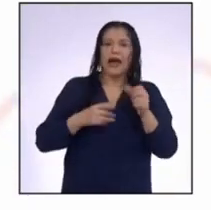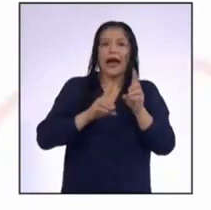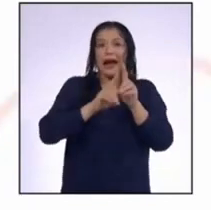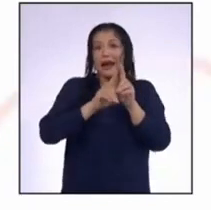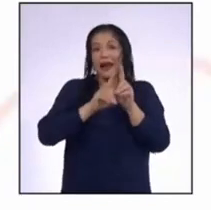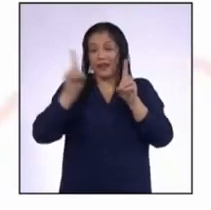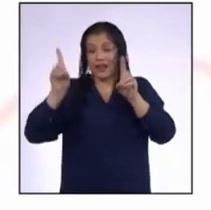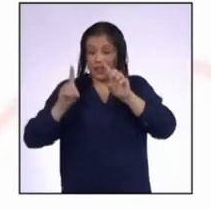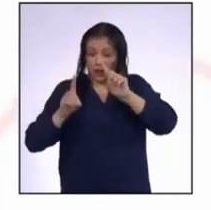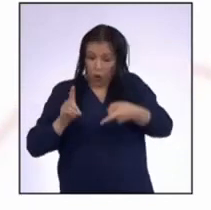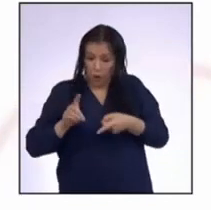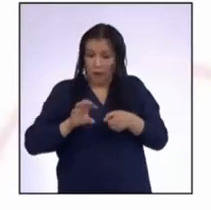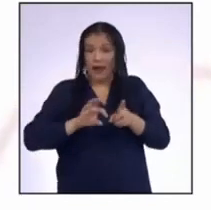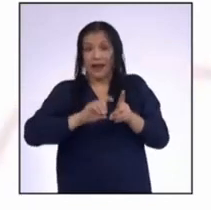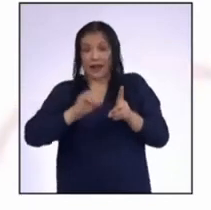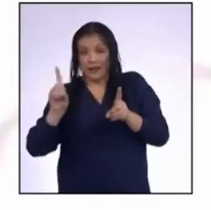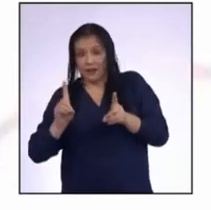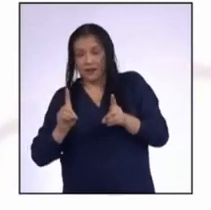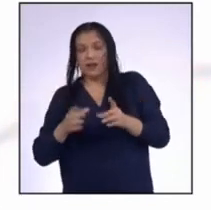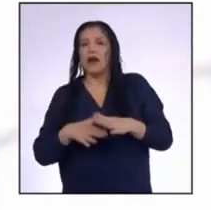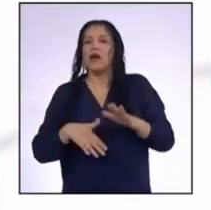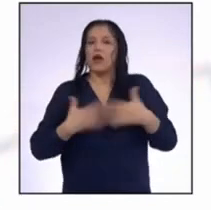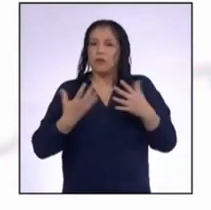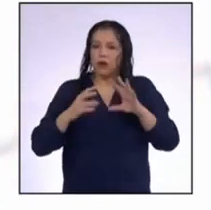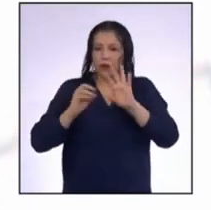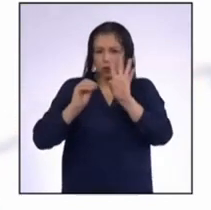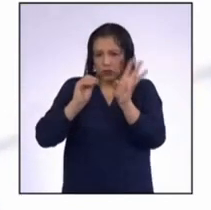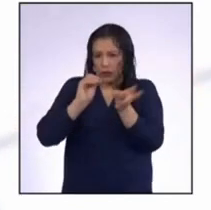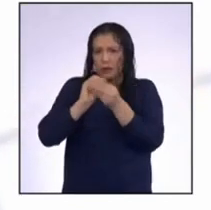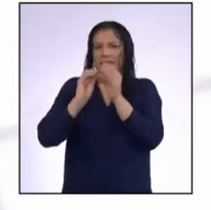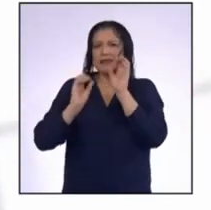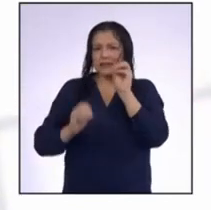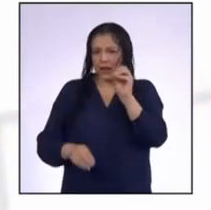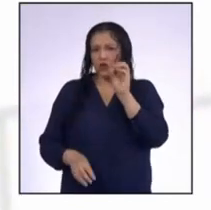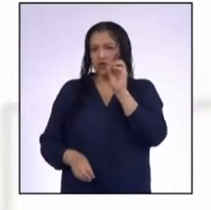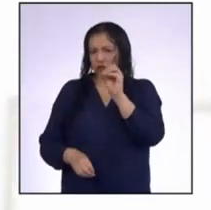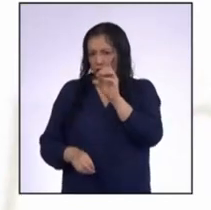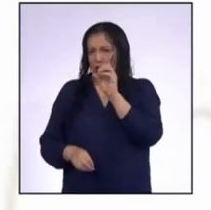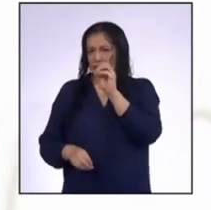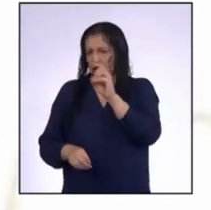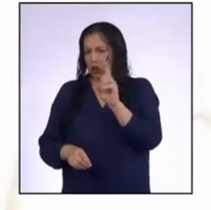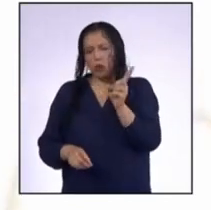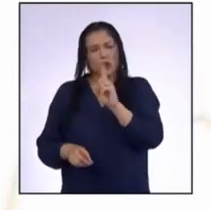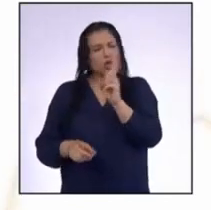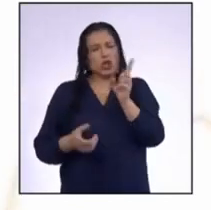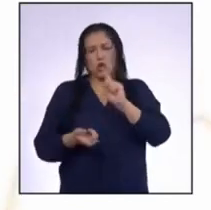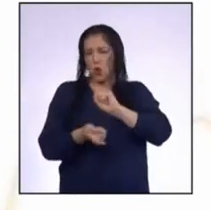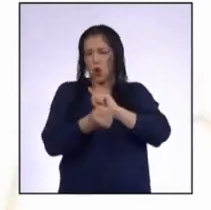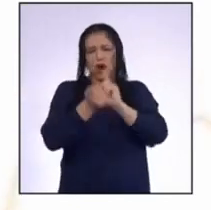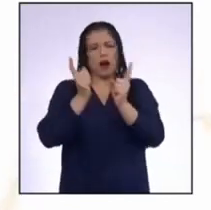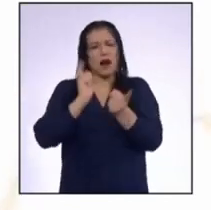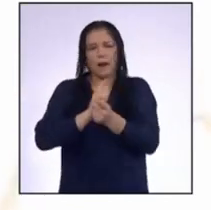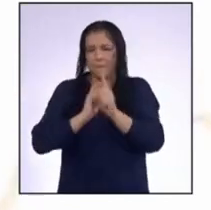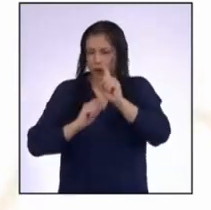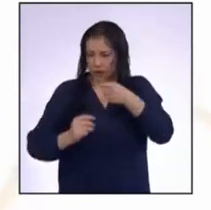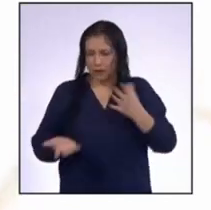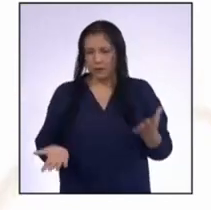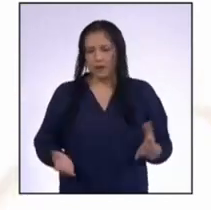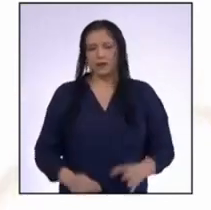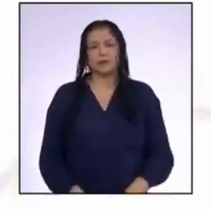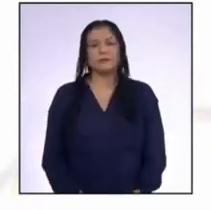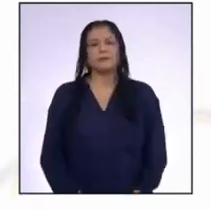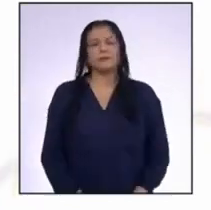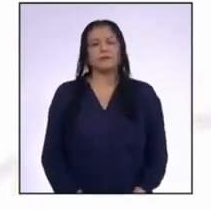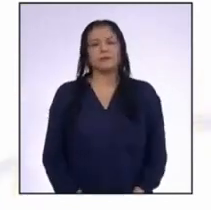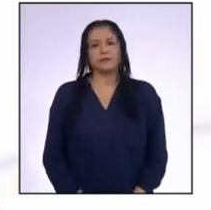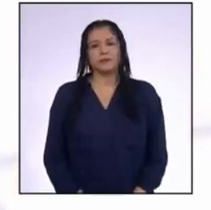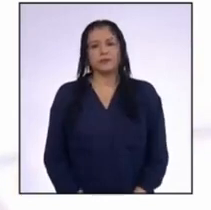derecha de la coma decimal, pueden agregarse ceros sin que el decimal cambie de valor.